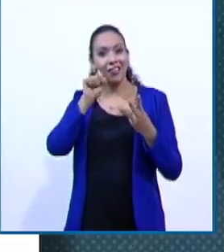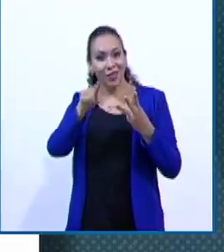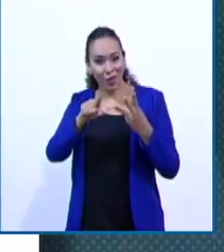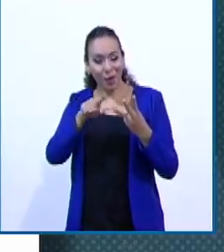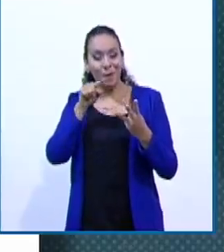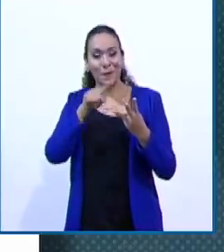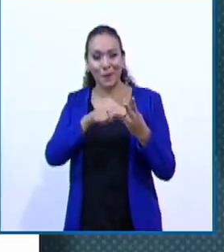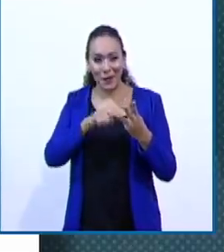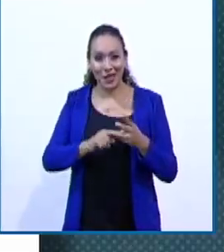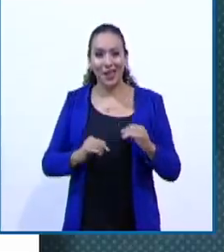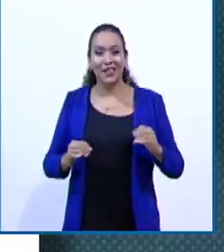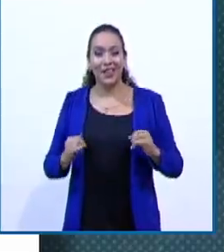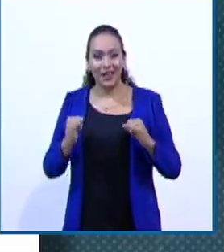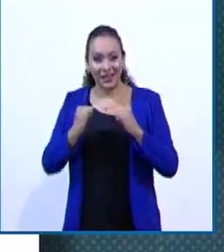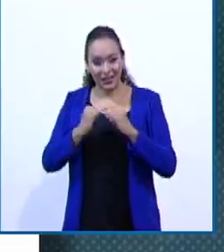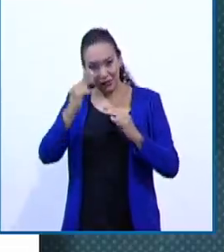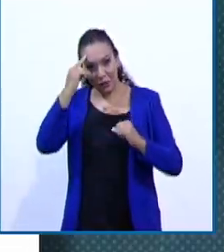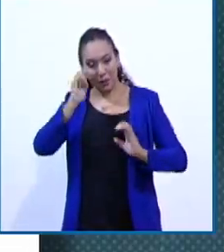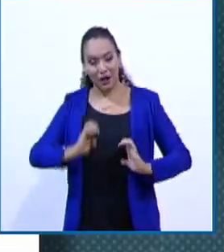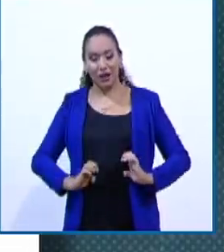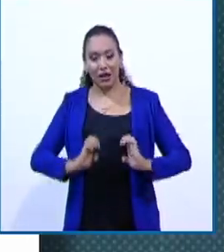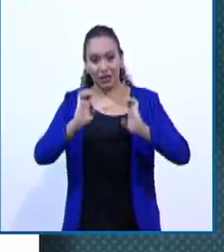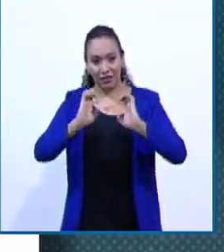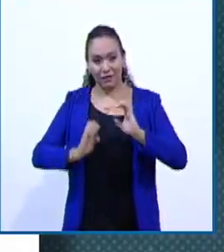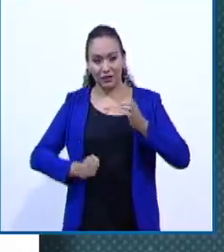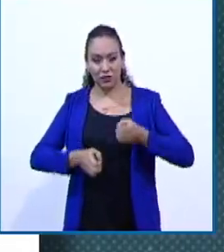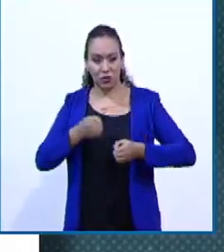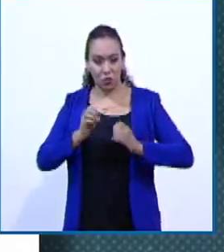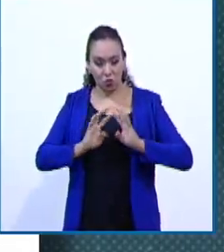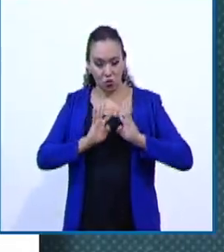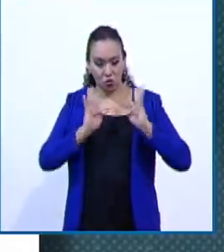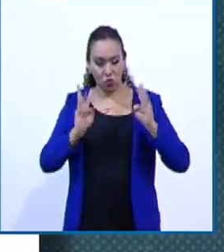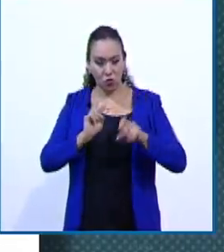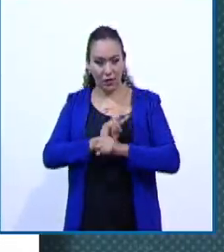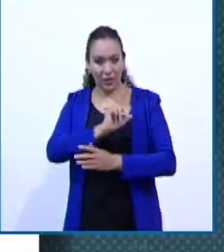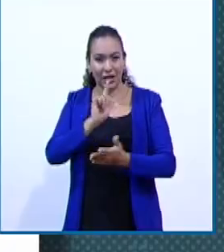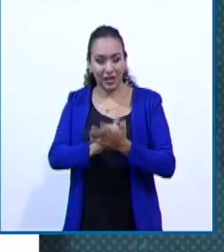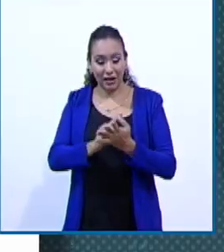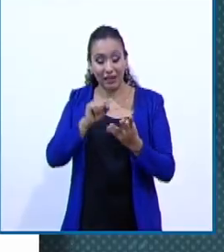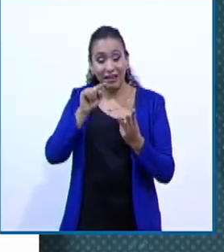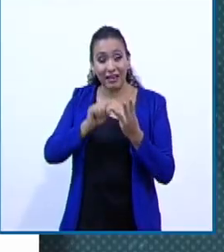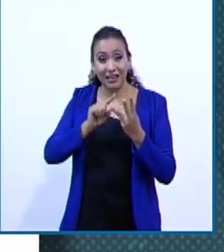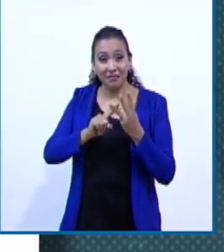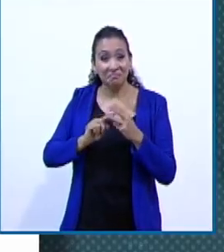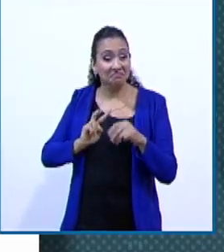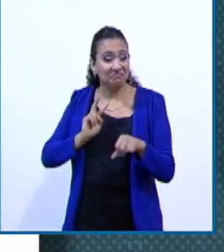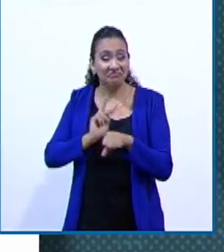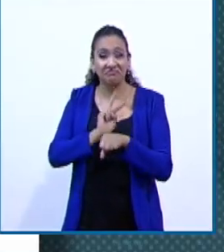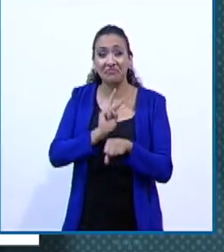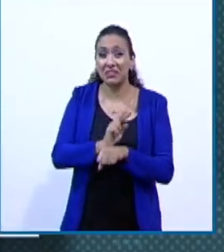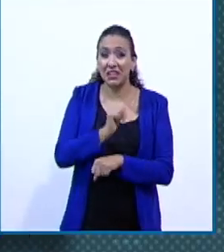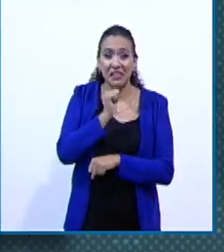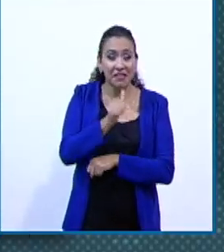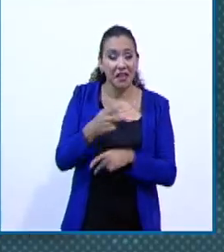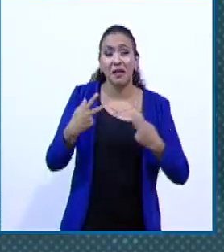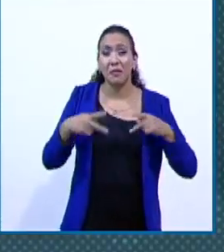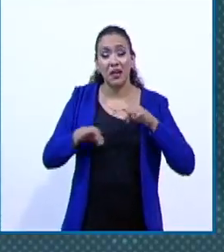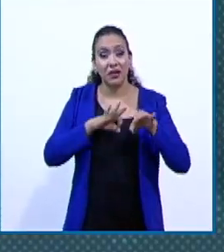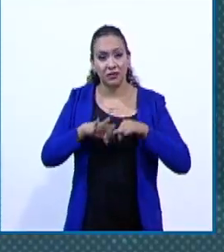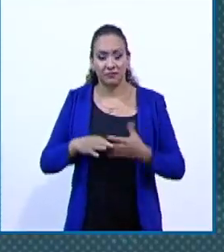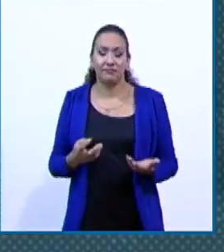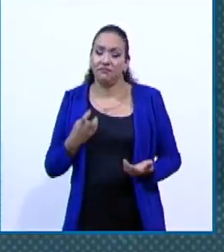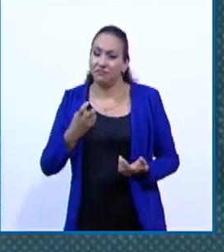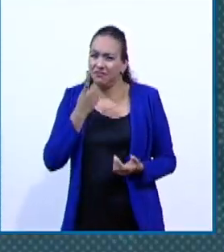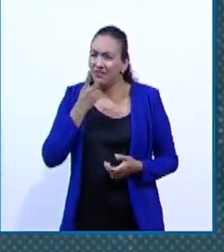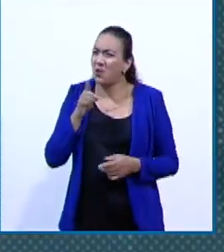primero en garantizar la independencia judicial y proteger a las personas juzgadoras. Esta falta de respeto a las resoluciones judiciales,